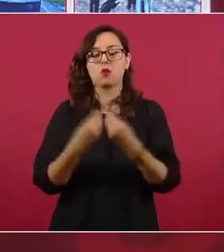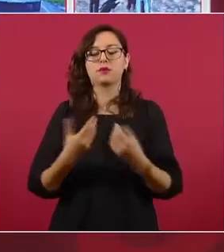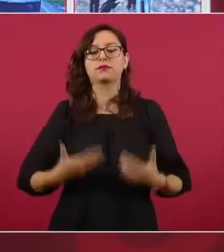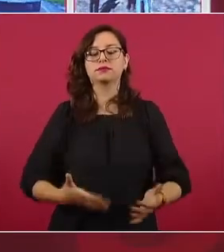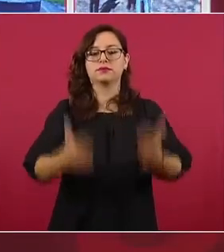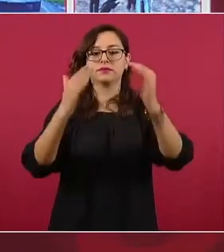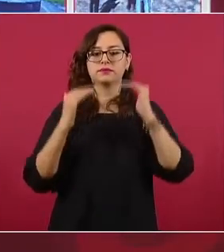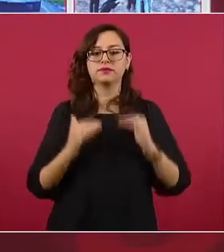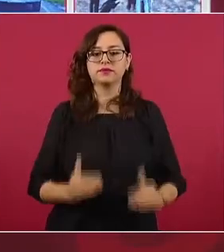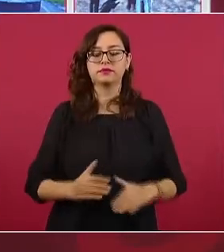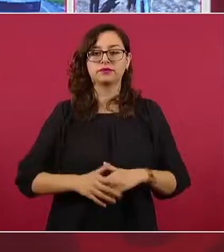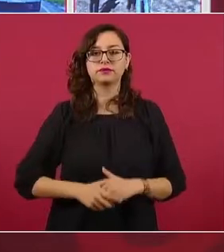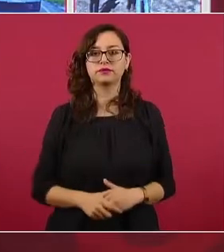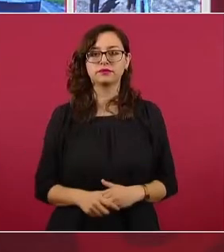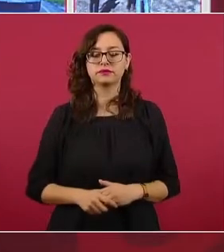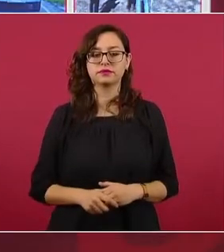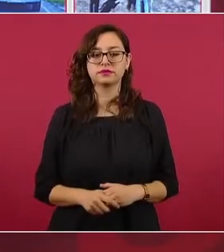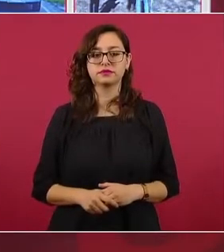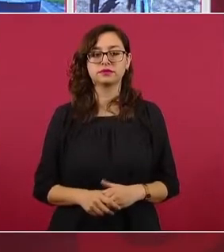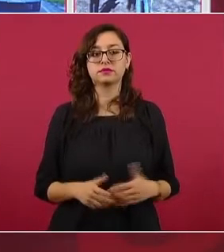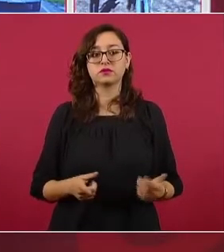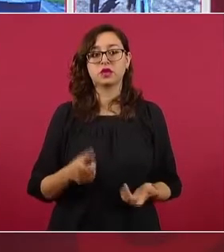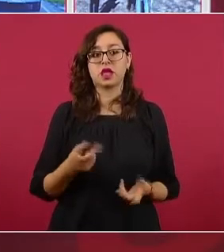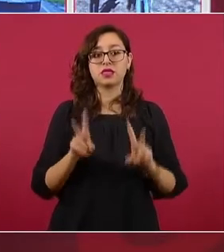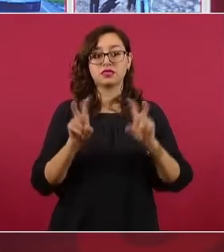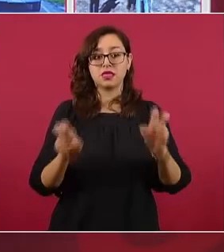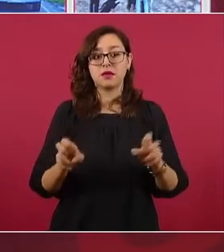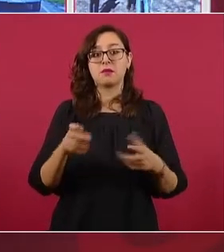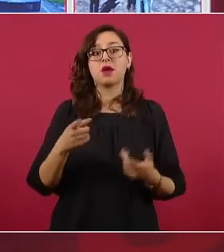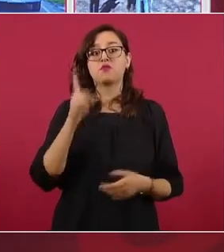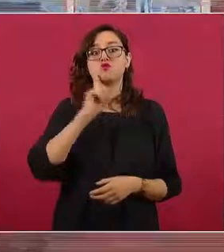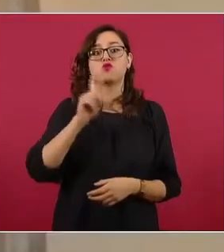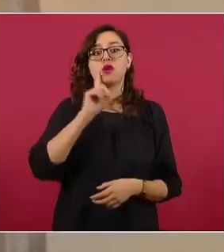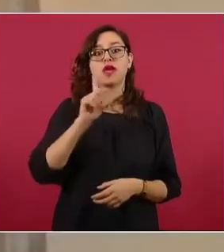En el caso de Devani Susana Escobar